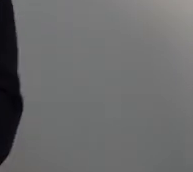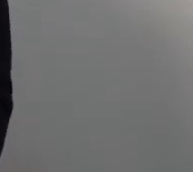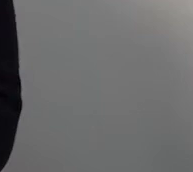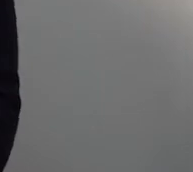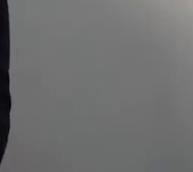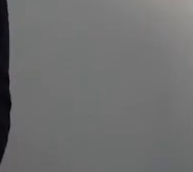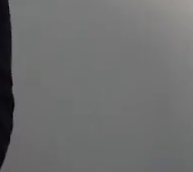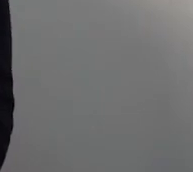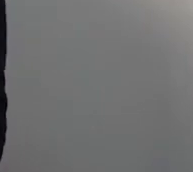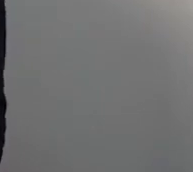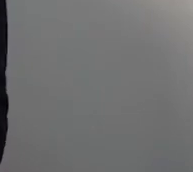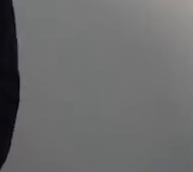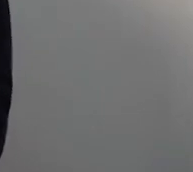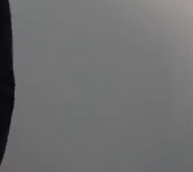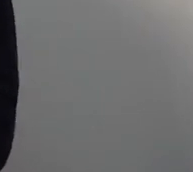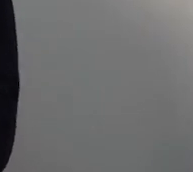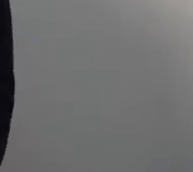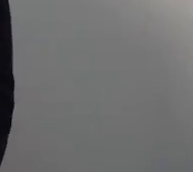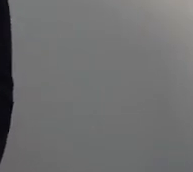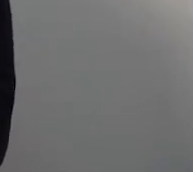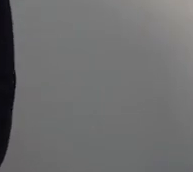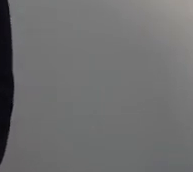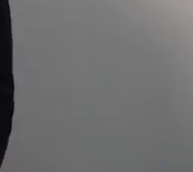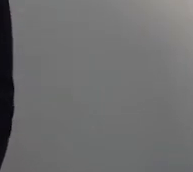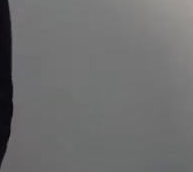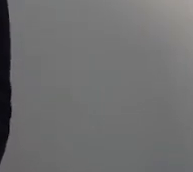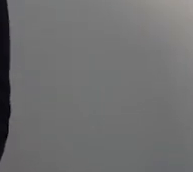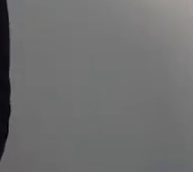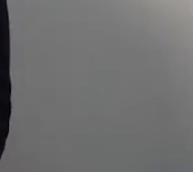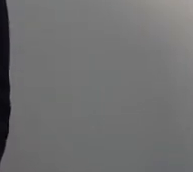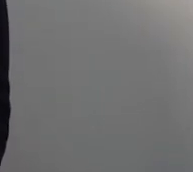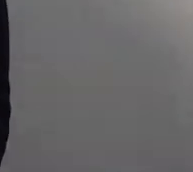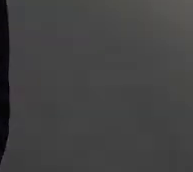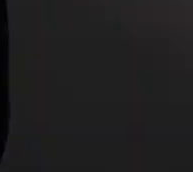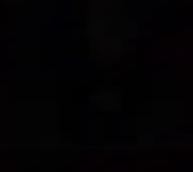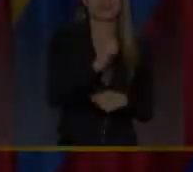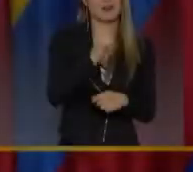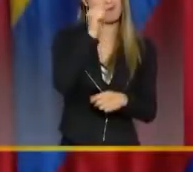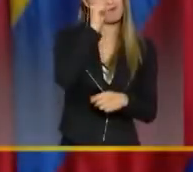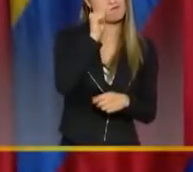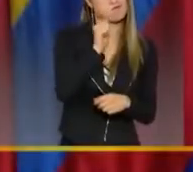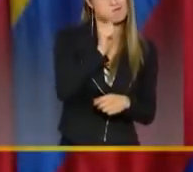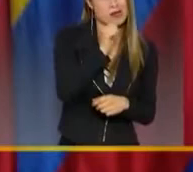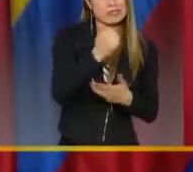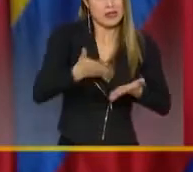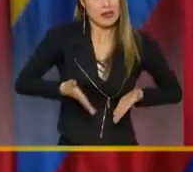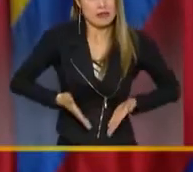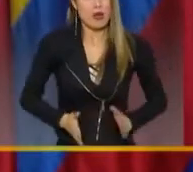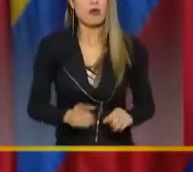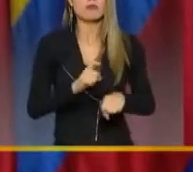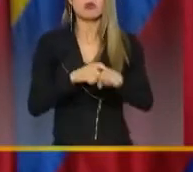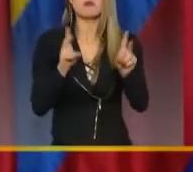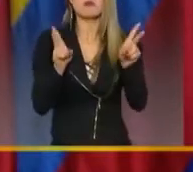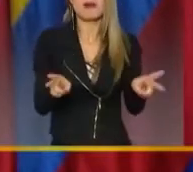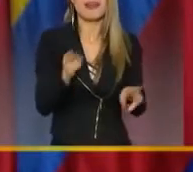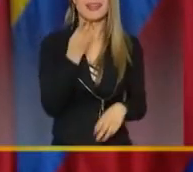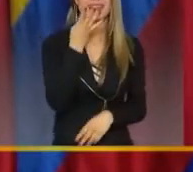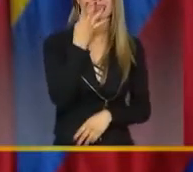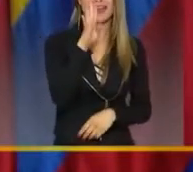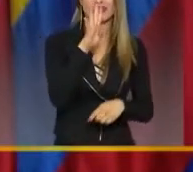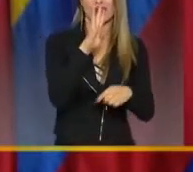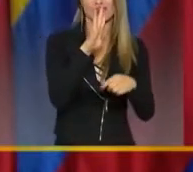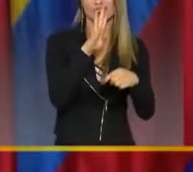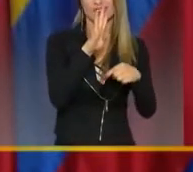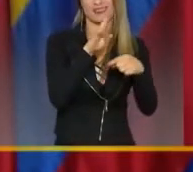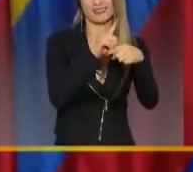el mismo que especula con el dinero de las personas que cotizan a seguridad social. Y si hay un derecho importante,